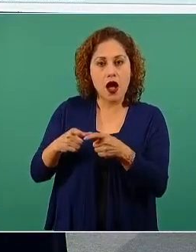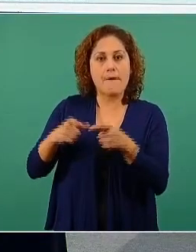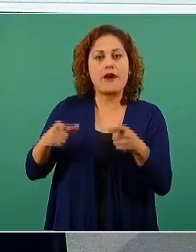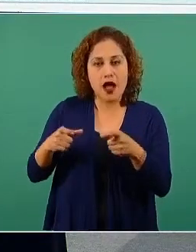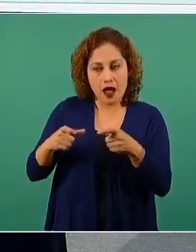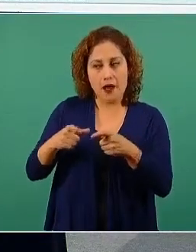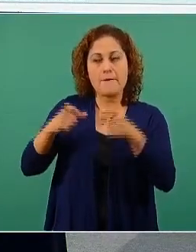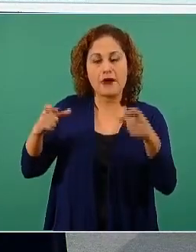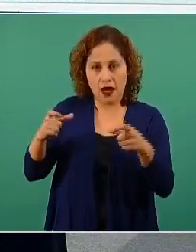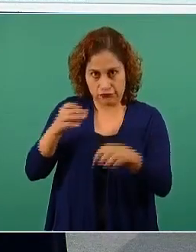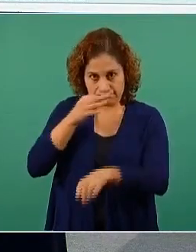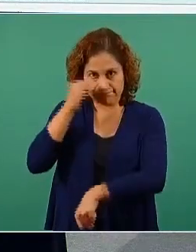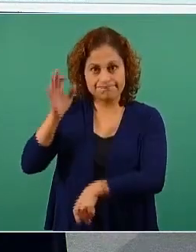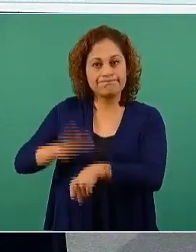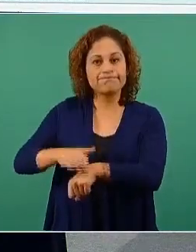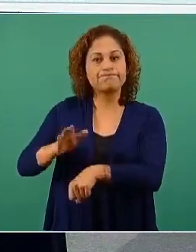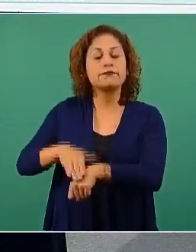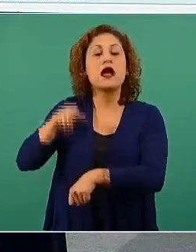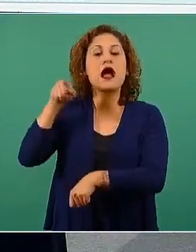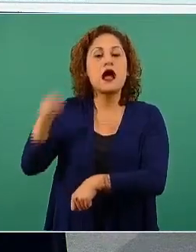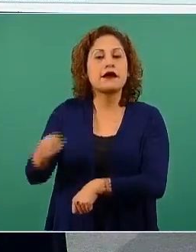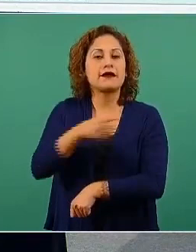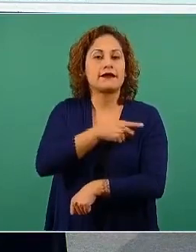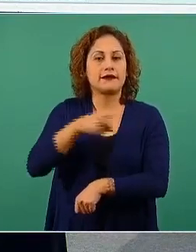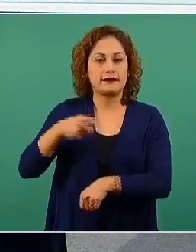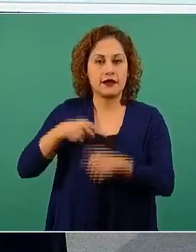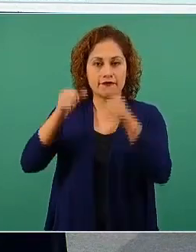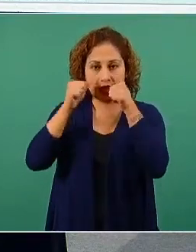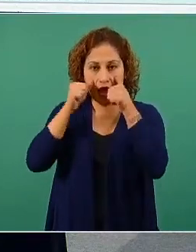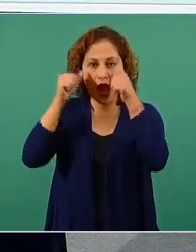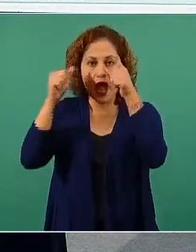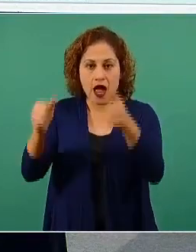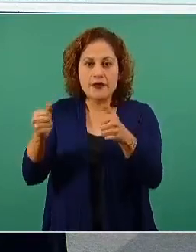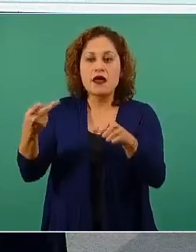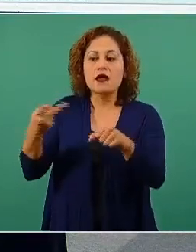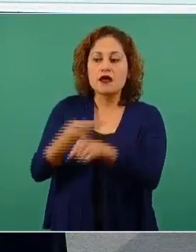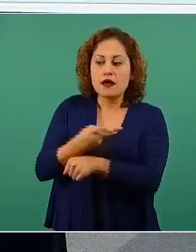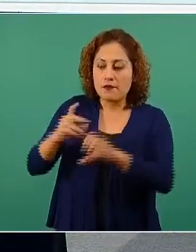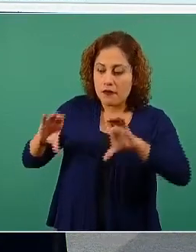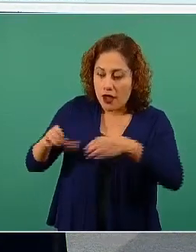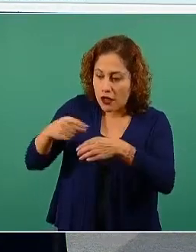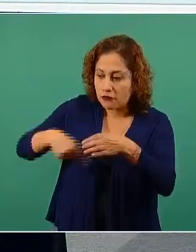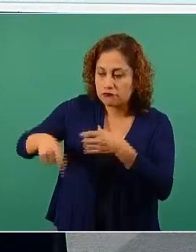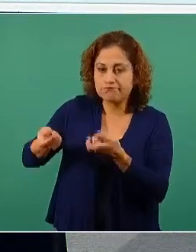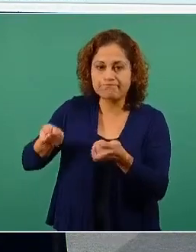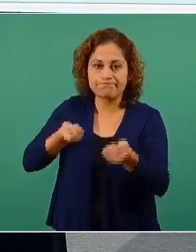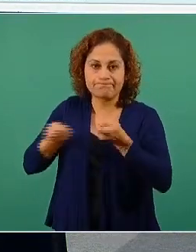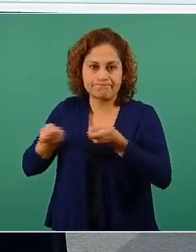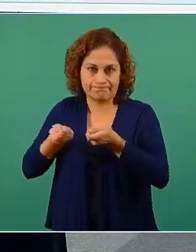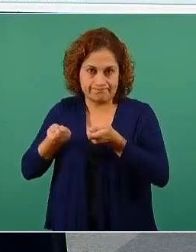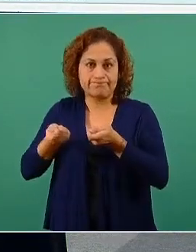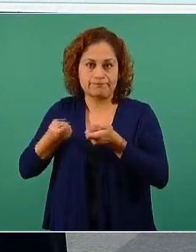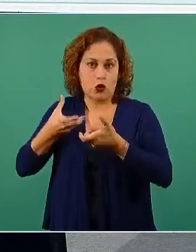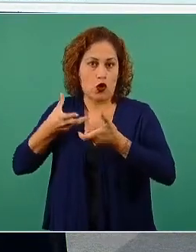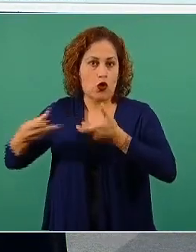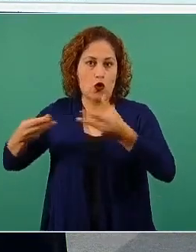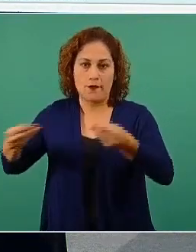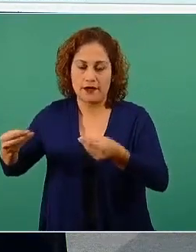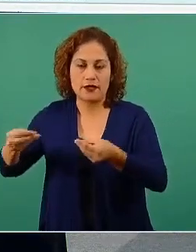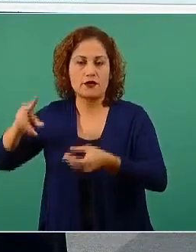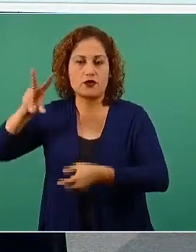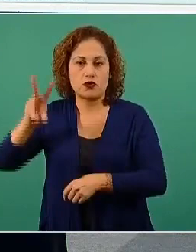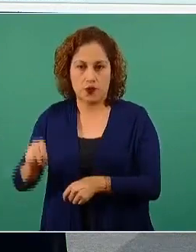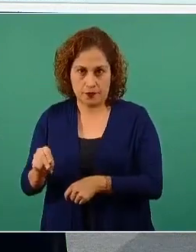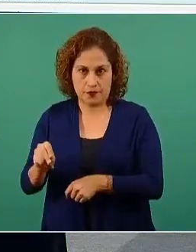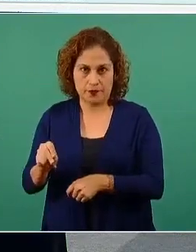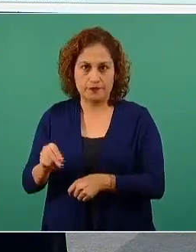obviamente llevar a cabo acciones, actividades, intervenciones comunitarias para controlar, mitigar y que volvamos